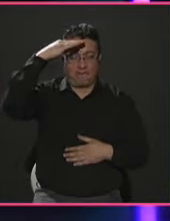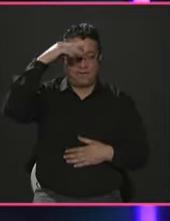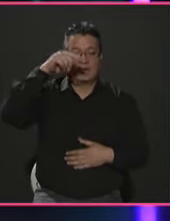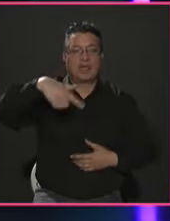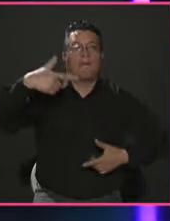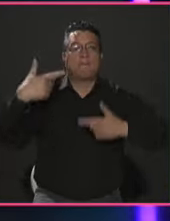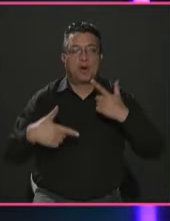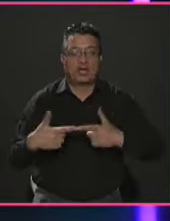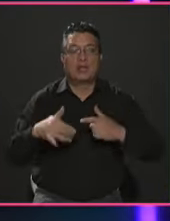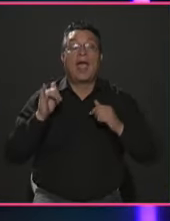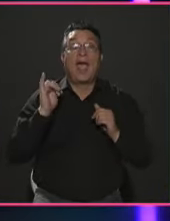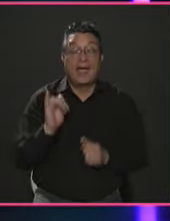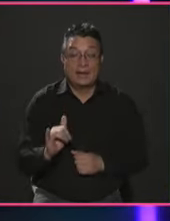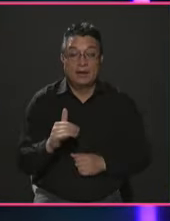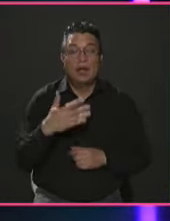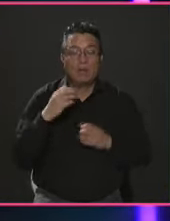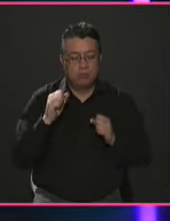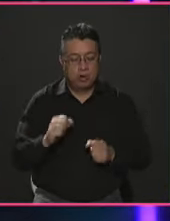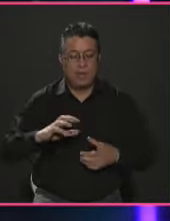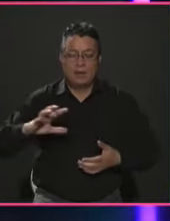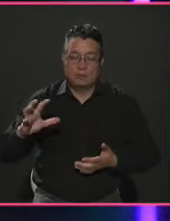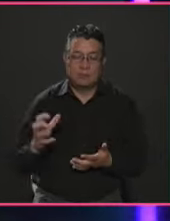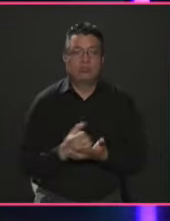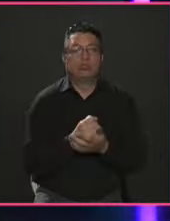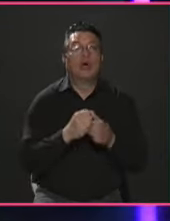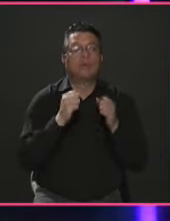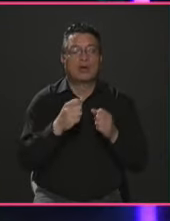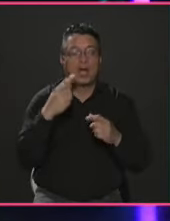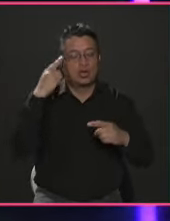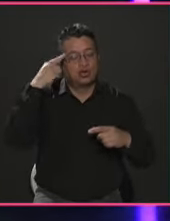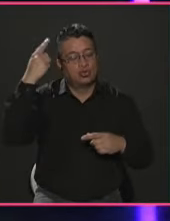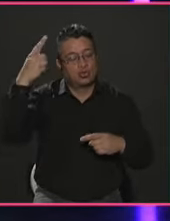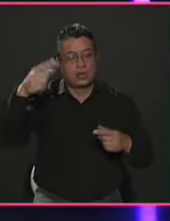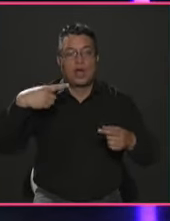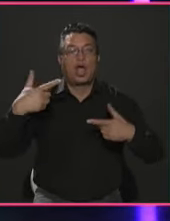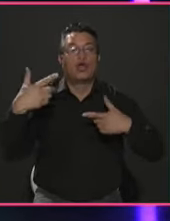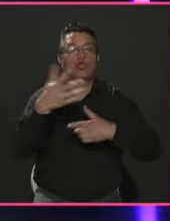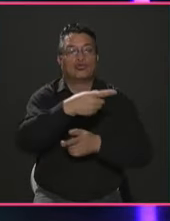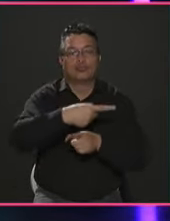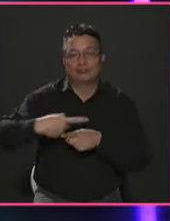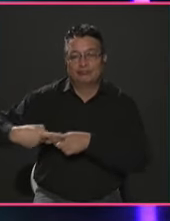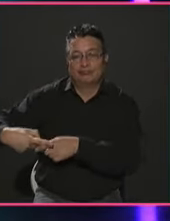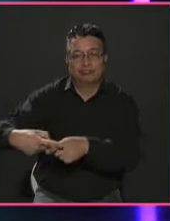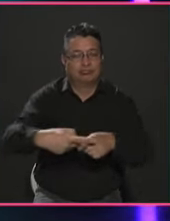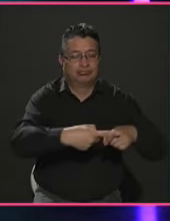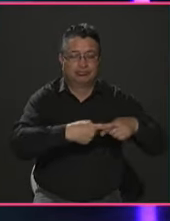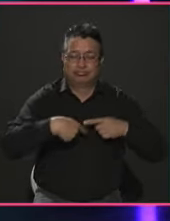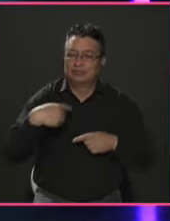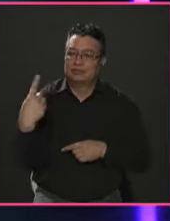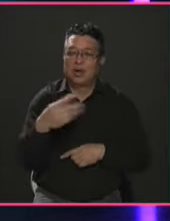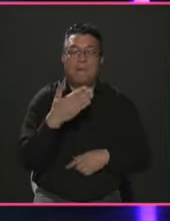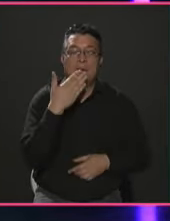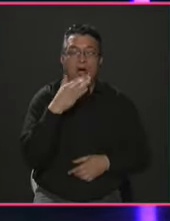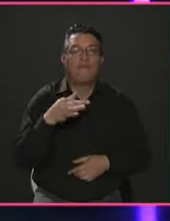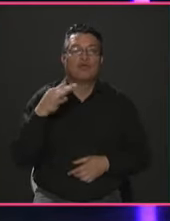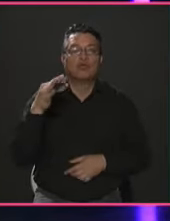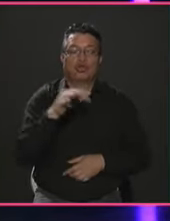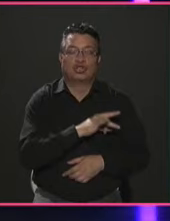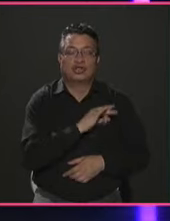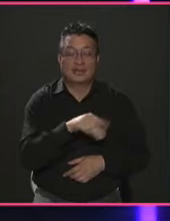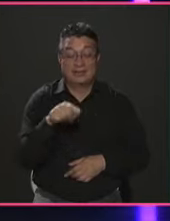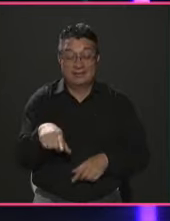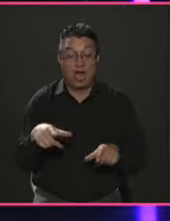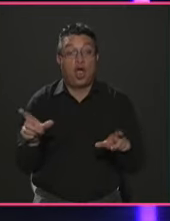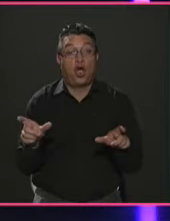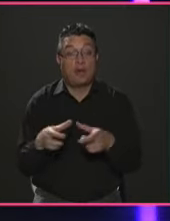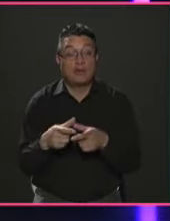y ser capaces también de cómo soñar colectivamente un mejor futuro para Chile esta comisión desafíos